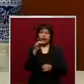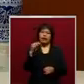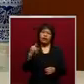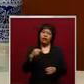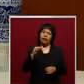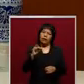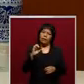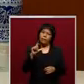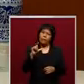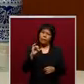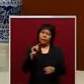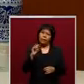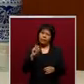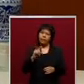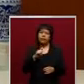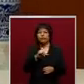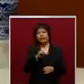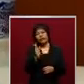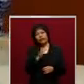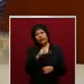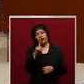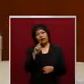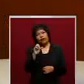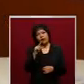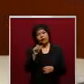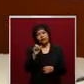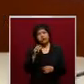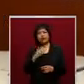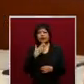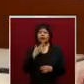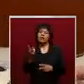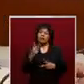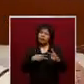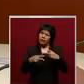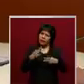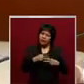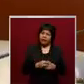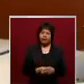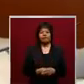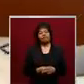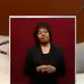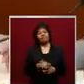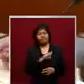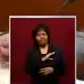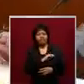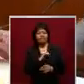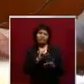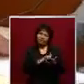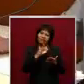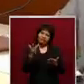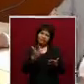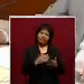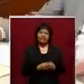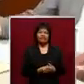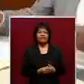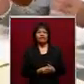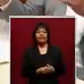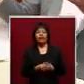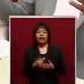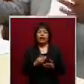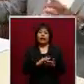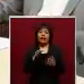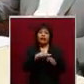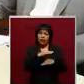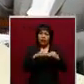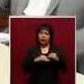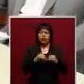Lozano, a quien le doy la bienvenida. Muchas gracias, secretario, por estar con nosotros. Bienvenido. Estimada Nuria, siempre agradezco tu hospitalidad. Gracias